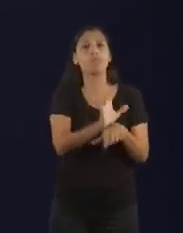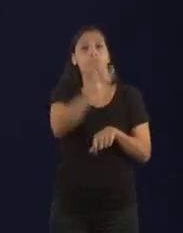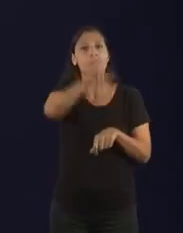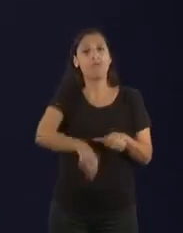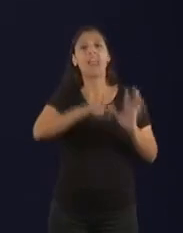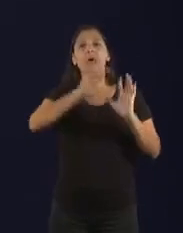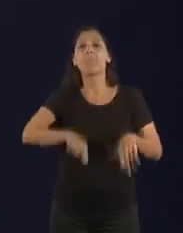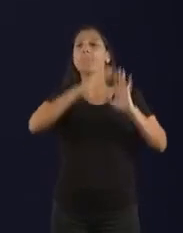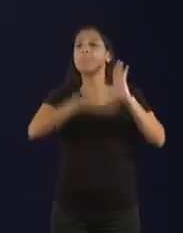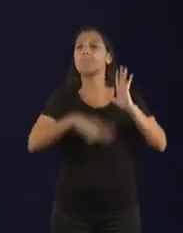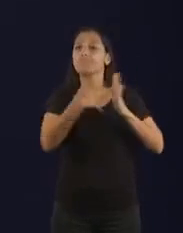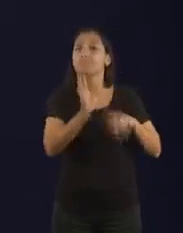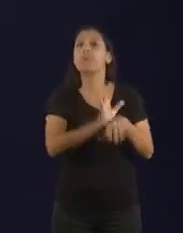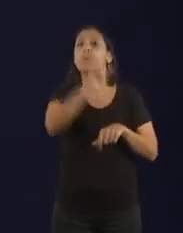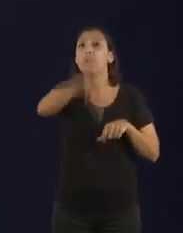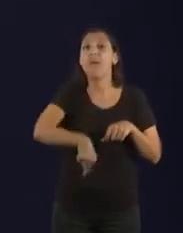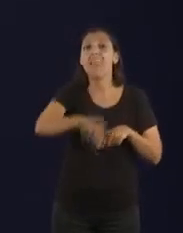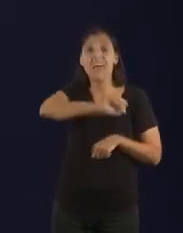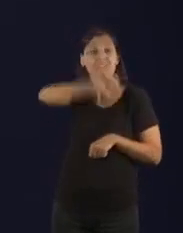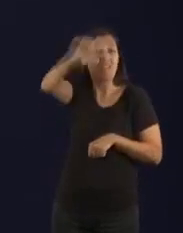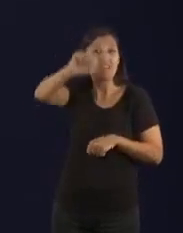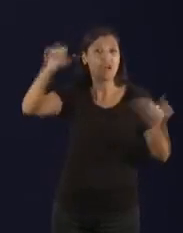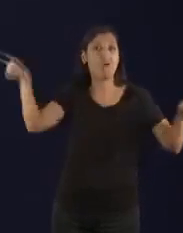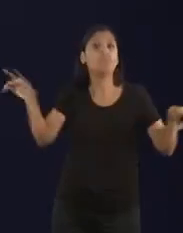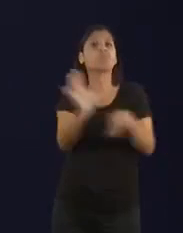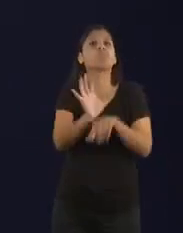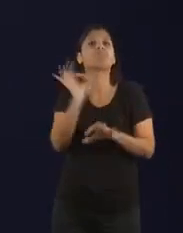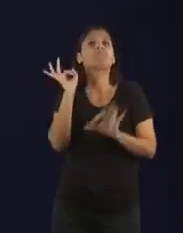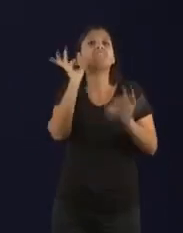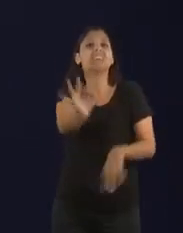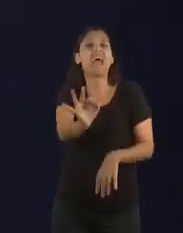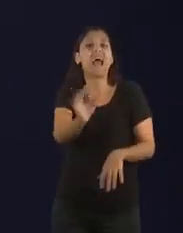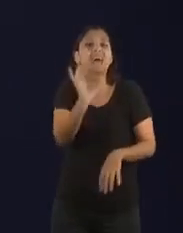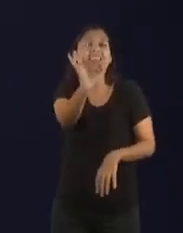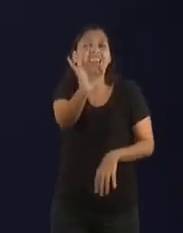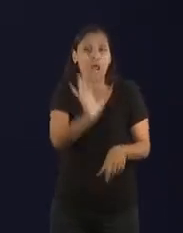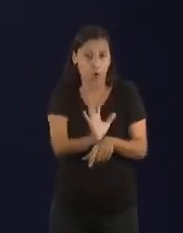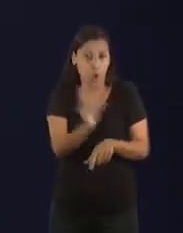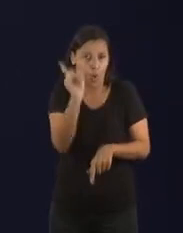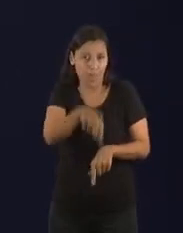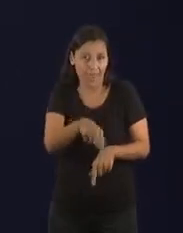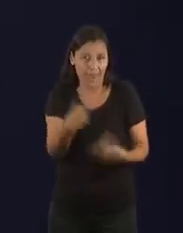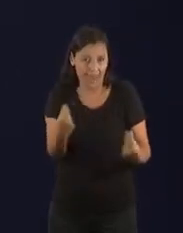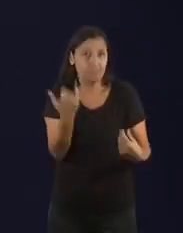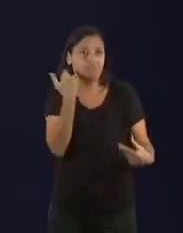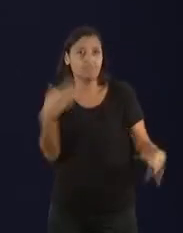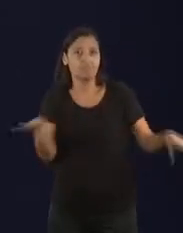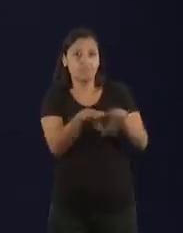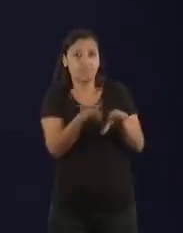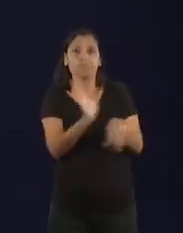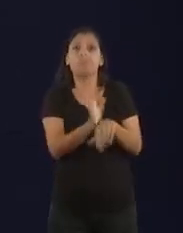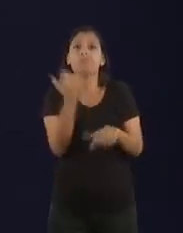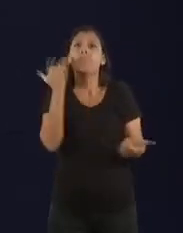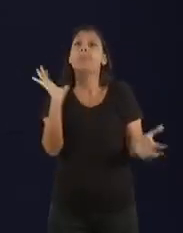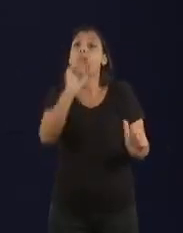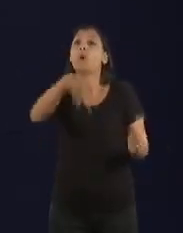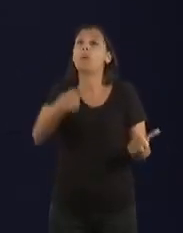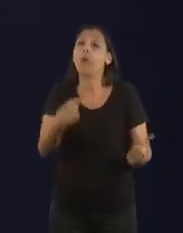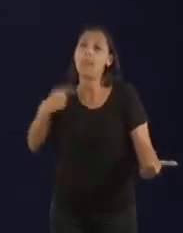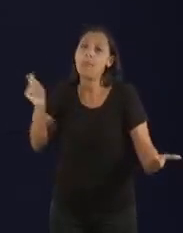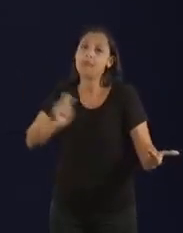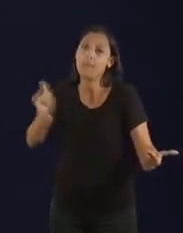a la Argentina inflación cero Después de varios meses de eh de después de que pasen varios meses no